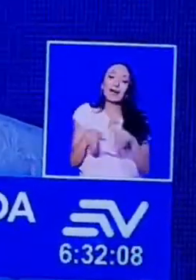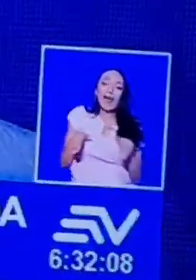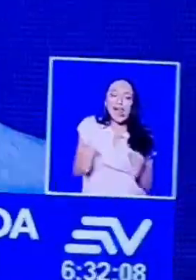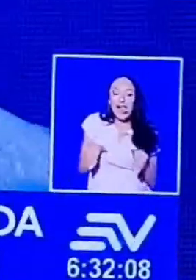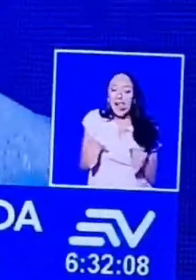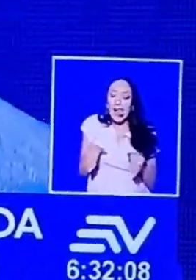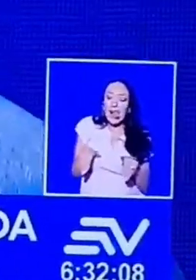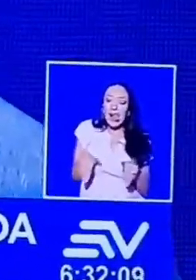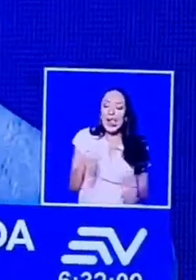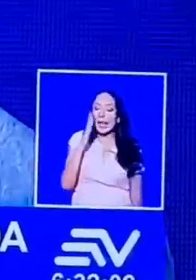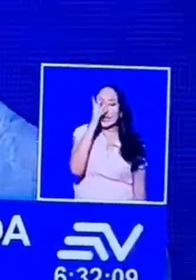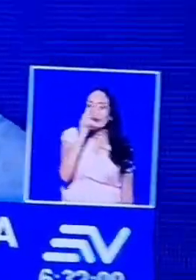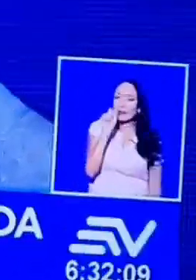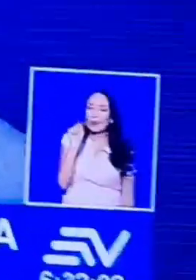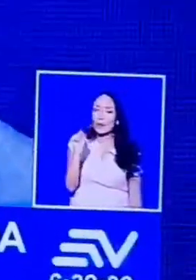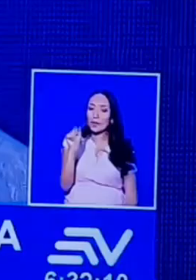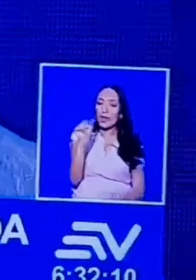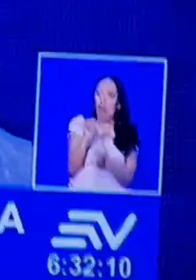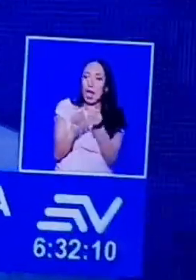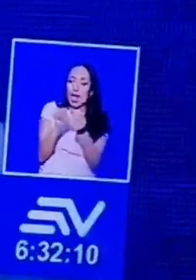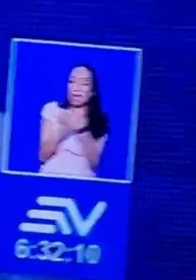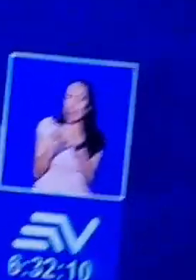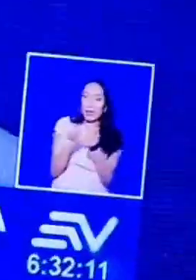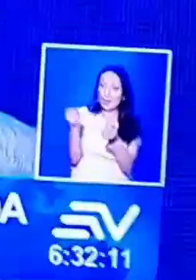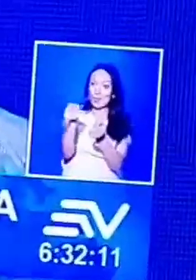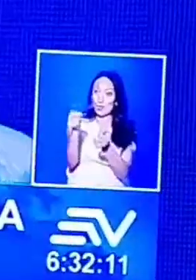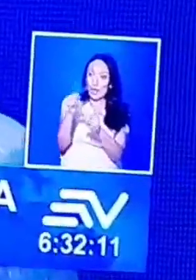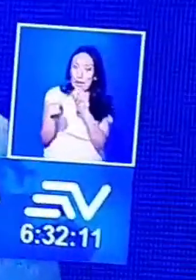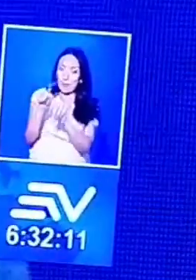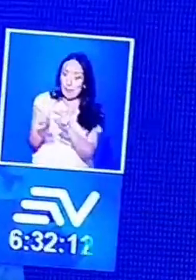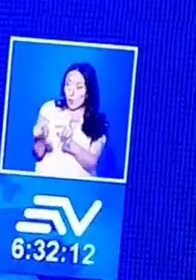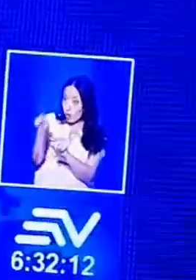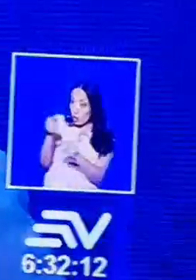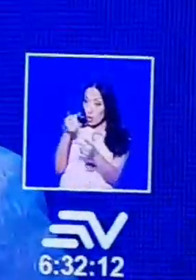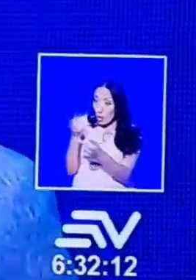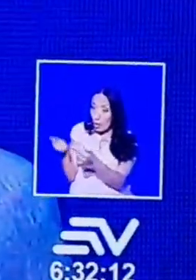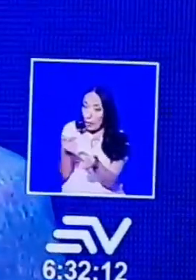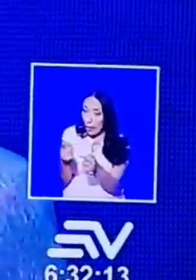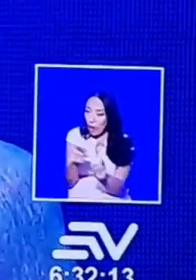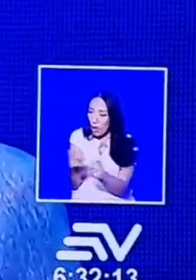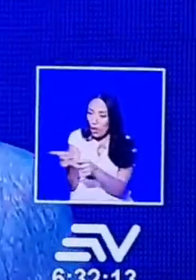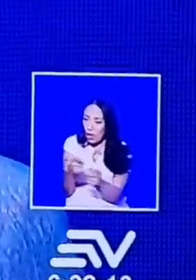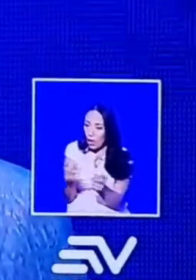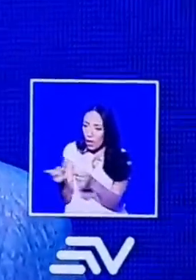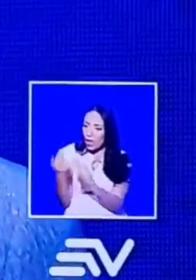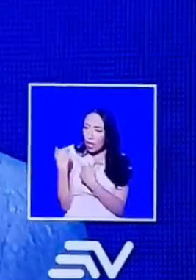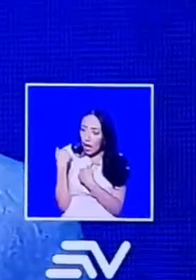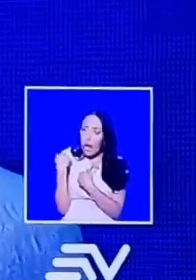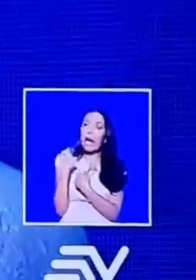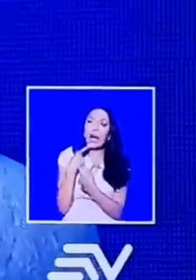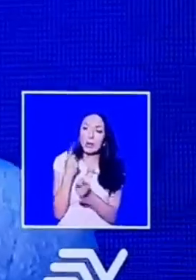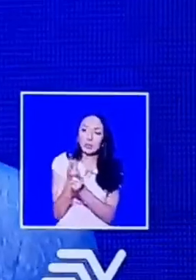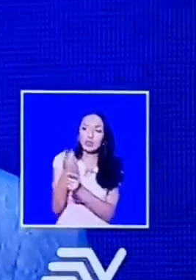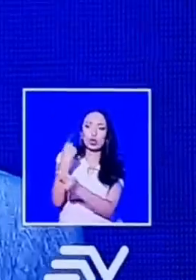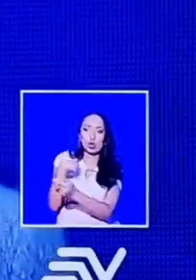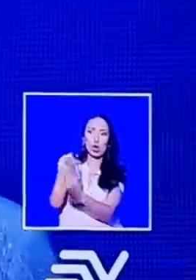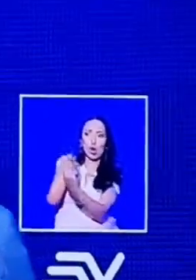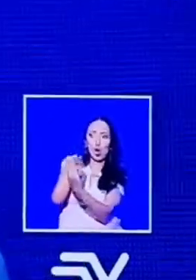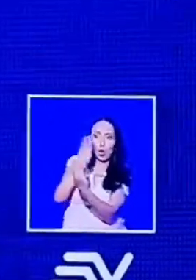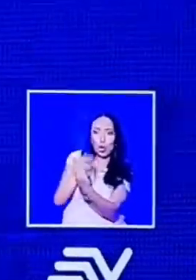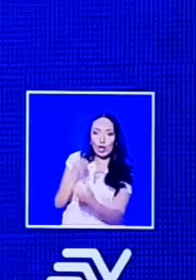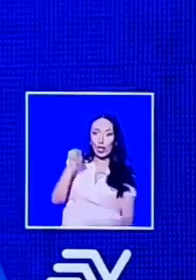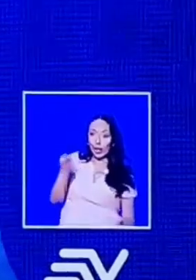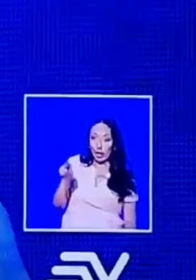perrito maravilloso, les puedo decir que es el mejor amigo de mi hermano, y yo por él, por ese cuidado, por ese amor, por esa responsabilidad que él tiene con su perro